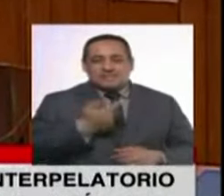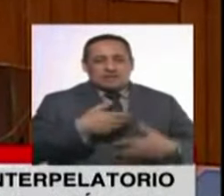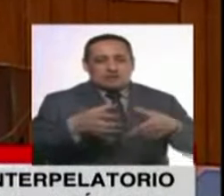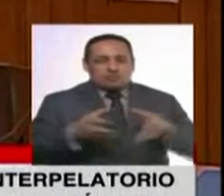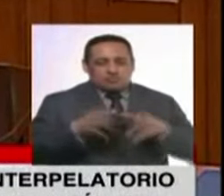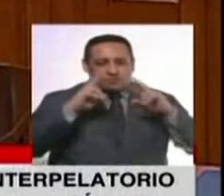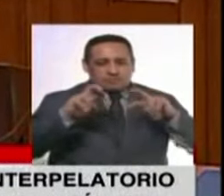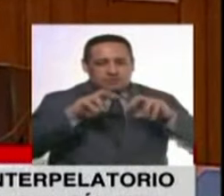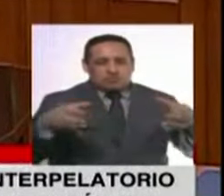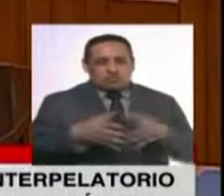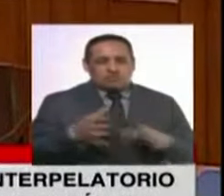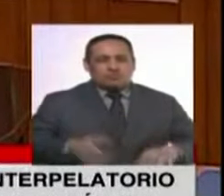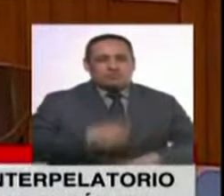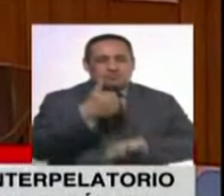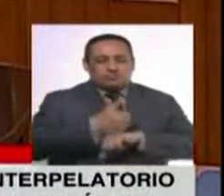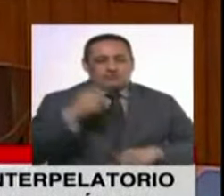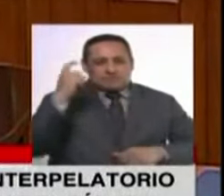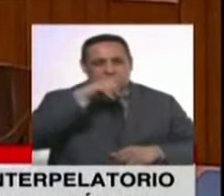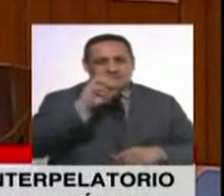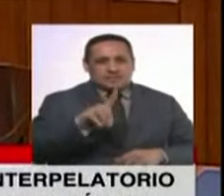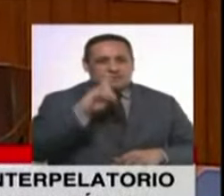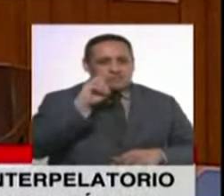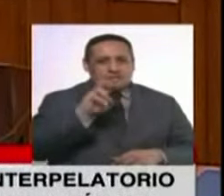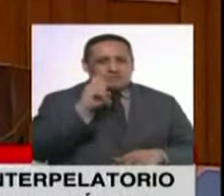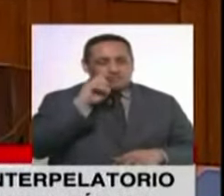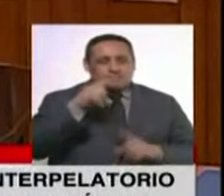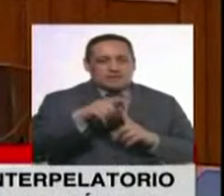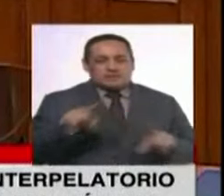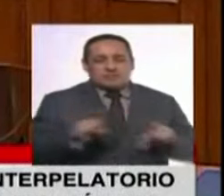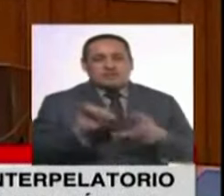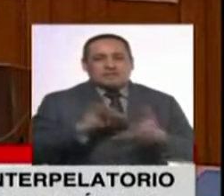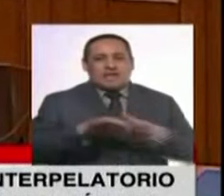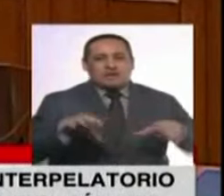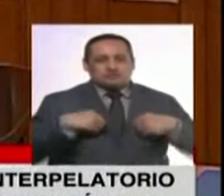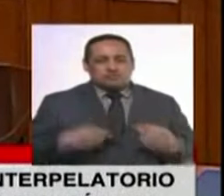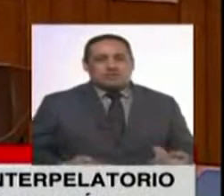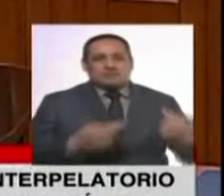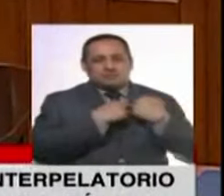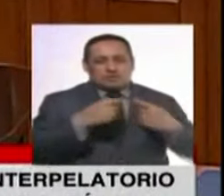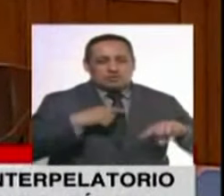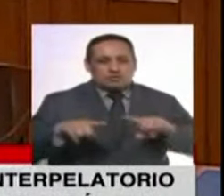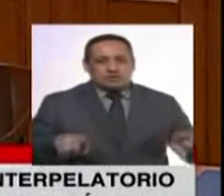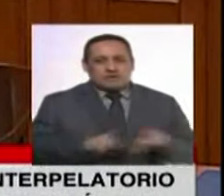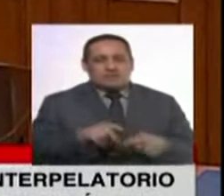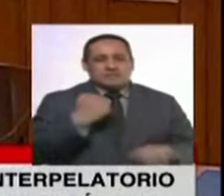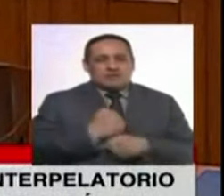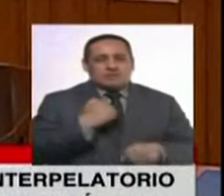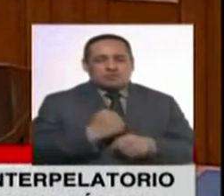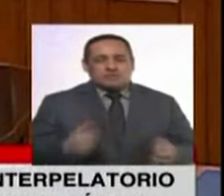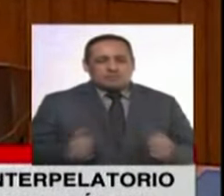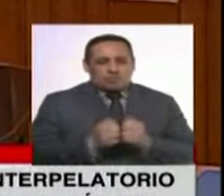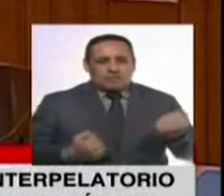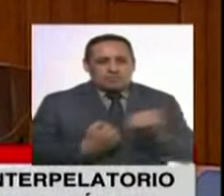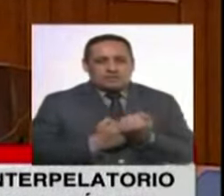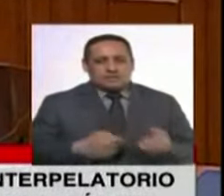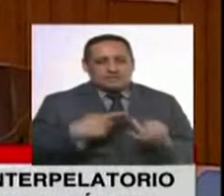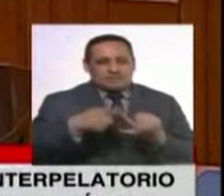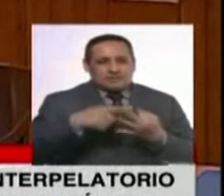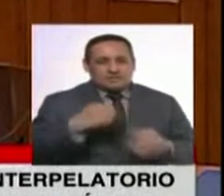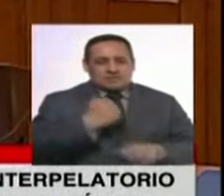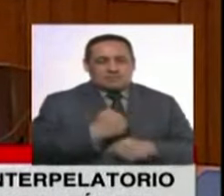división de investigación de alta complejidad quien asuma la función de coordinación en las tareas de coadyuvar los